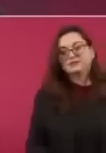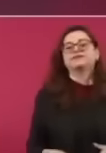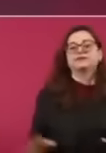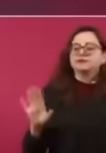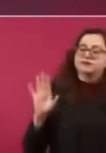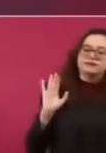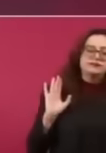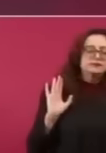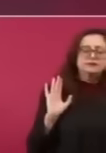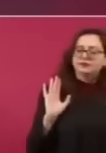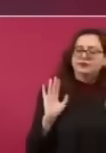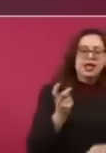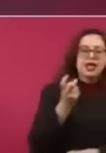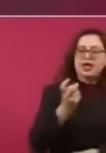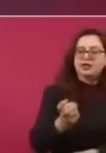de los,